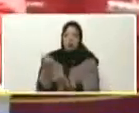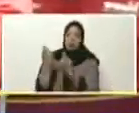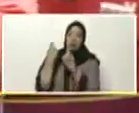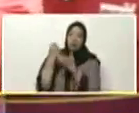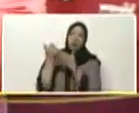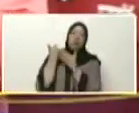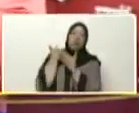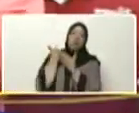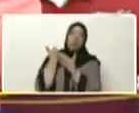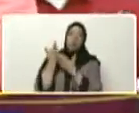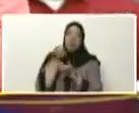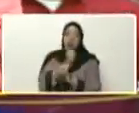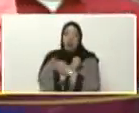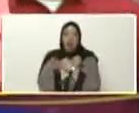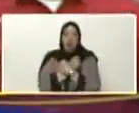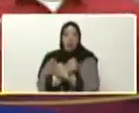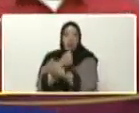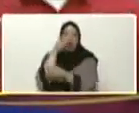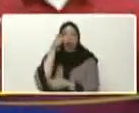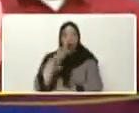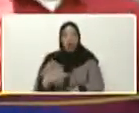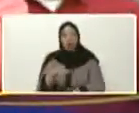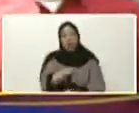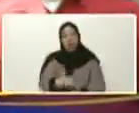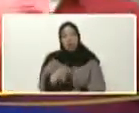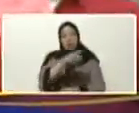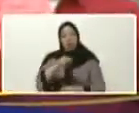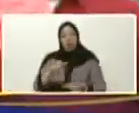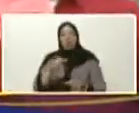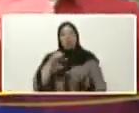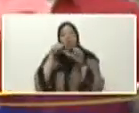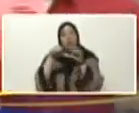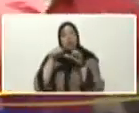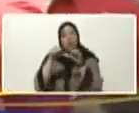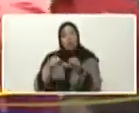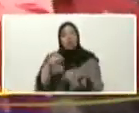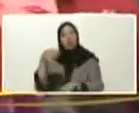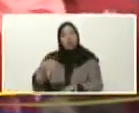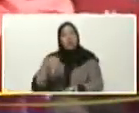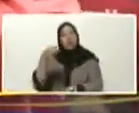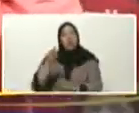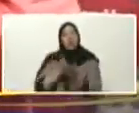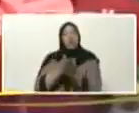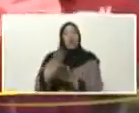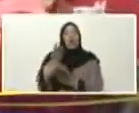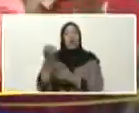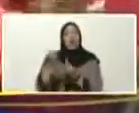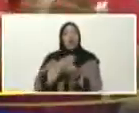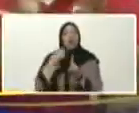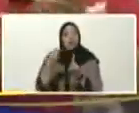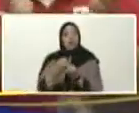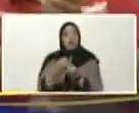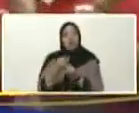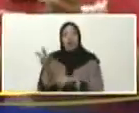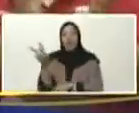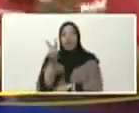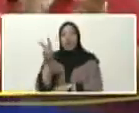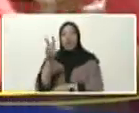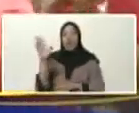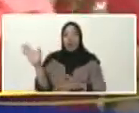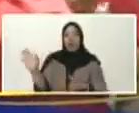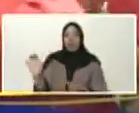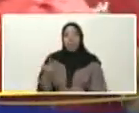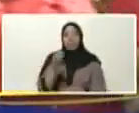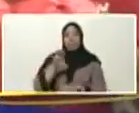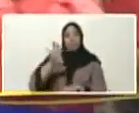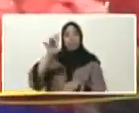y que me dé el amor y el apoyo del pueblo para seguir adelante en esta batalla por recuperar